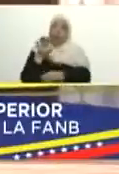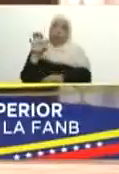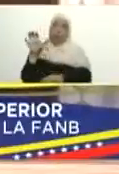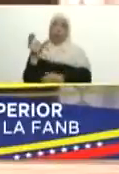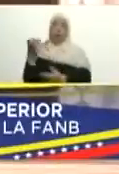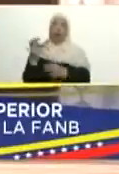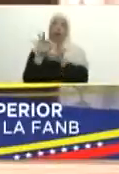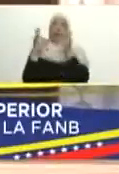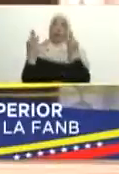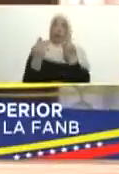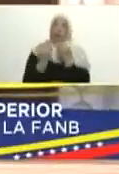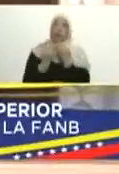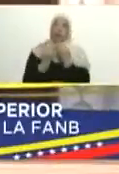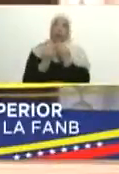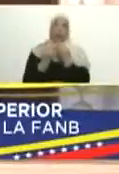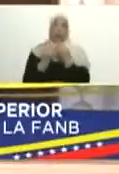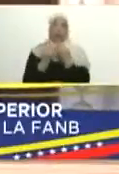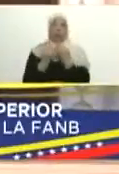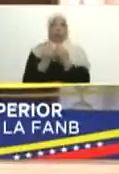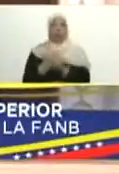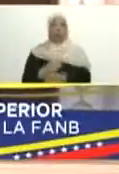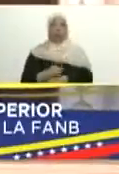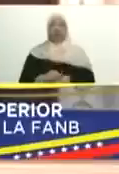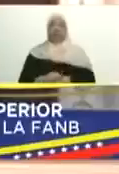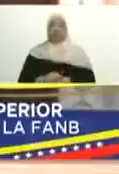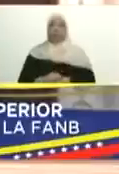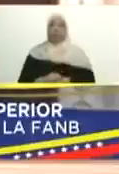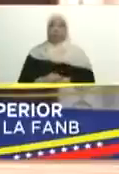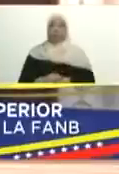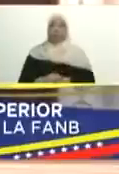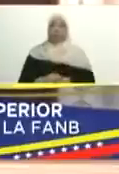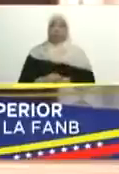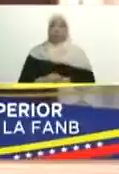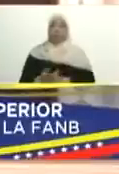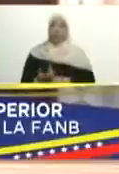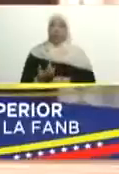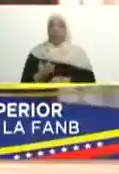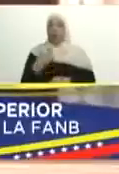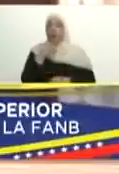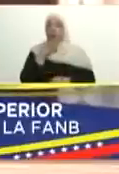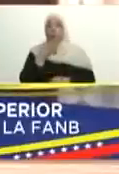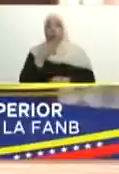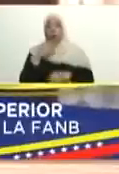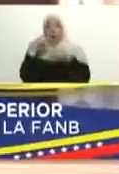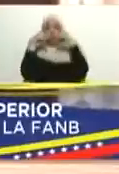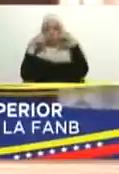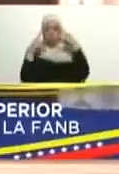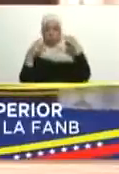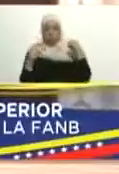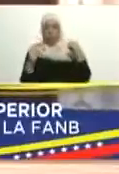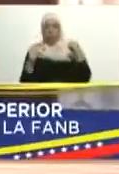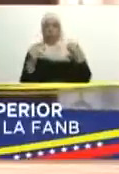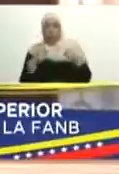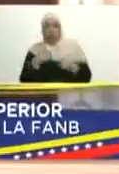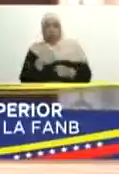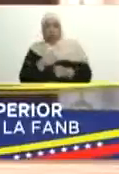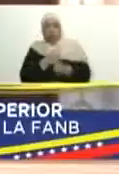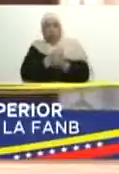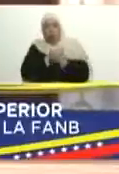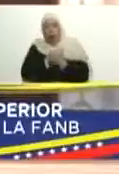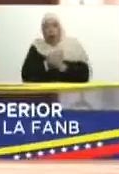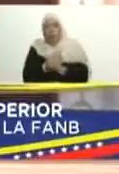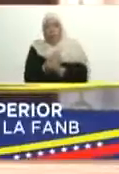amor a la familia, el amor por lo que hacemos, el amor por la vida, en lo más grande.